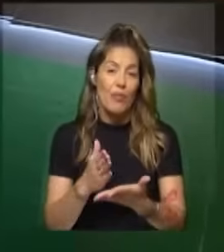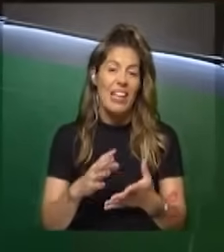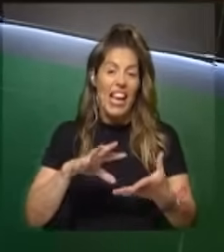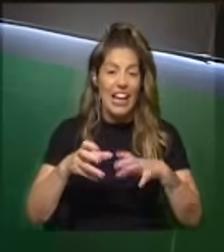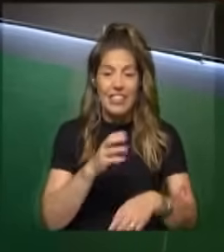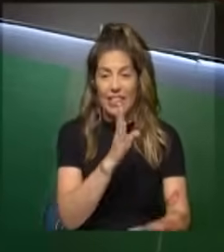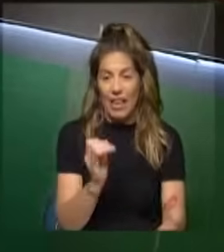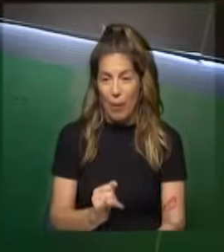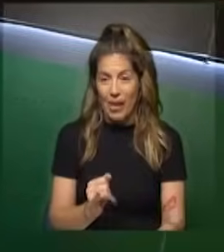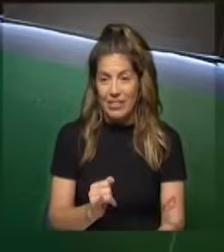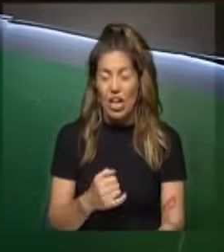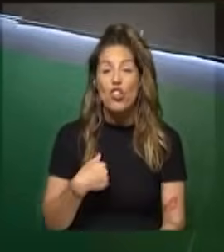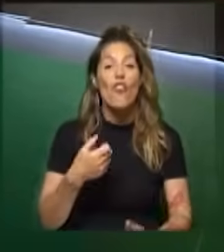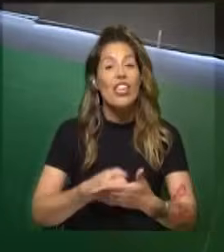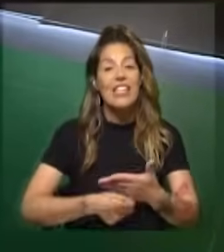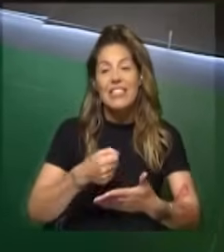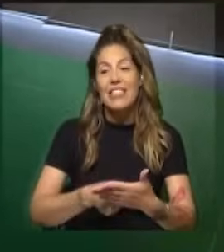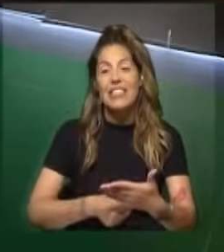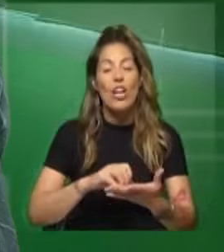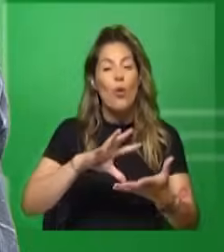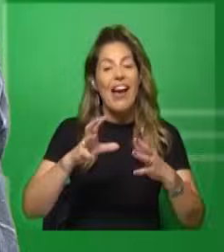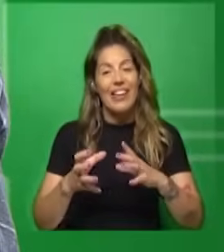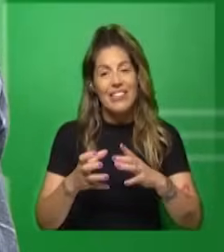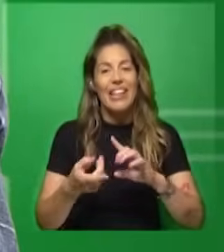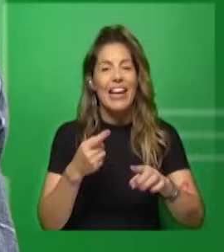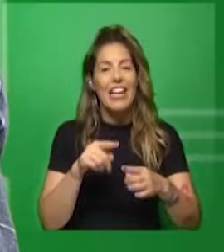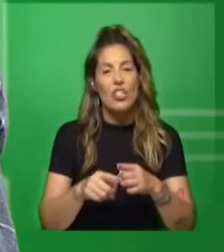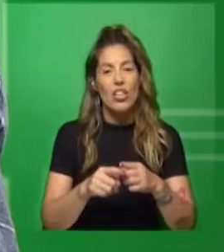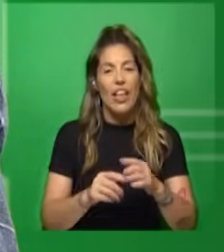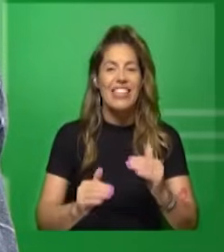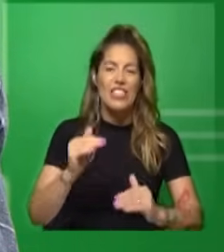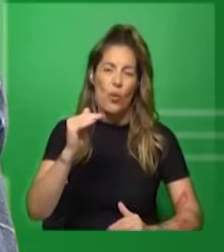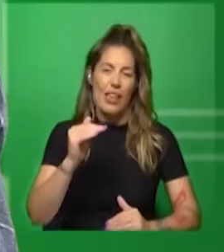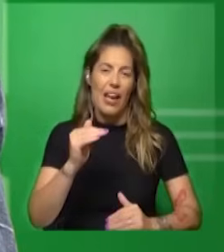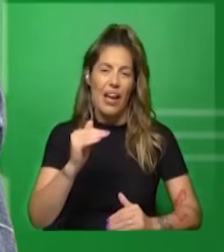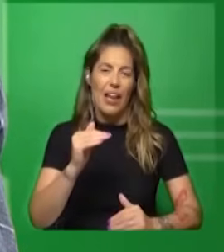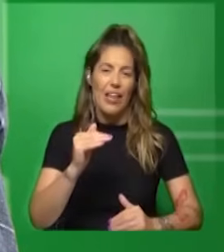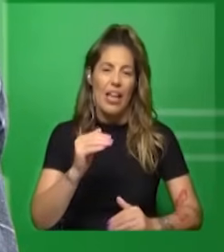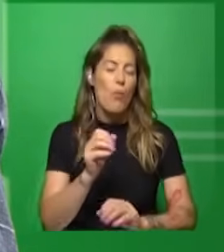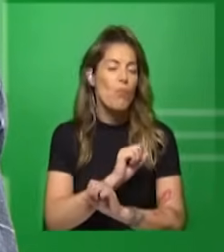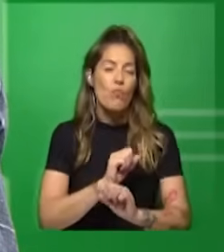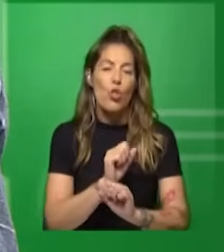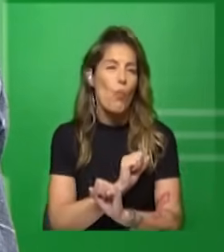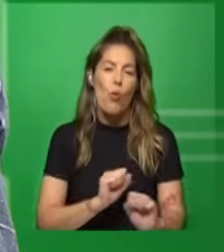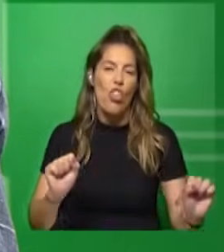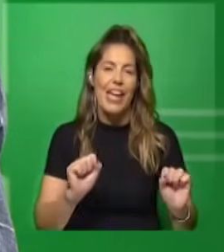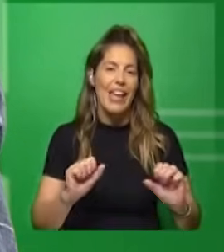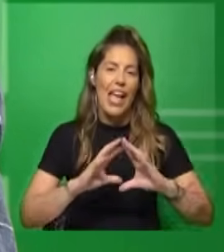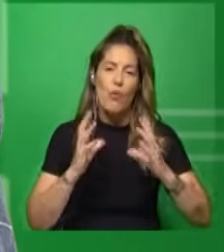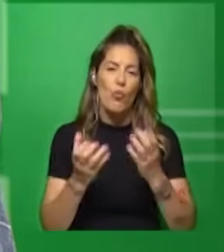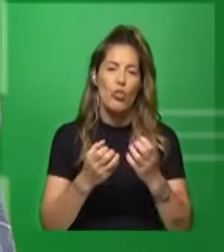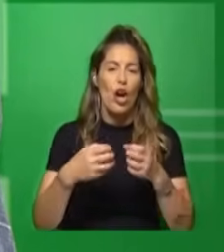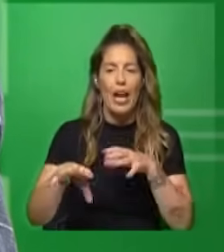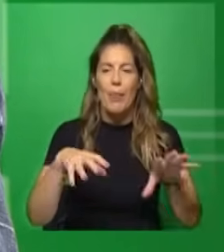paz. Voy a insistir bastante en una crisis que tiene que ver con la desigualdad, ¿no?, con la incapacidad que tiene el planeta de